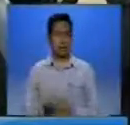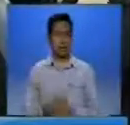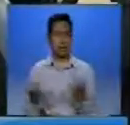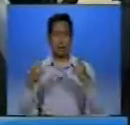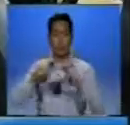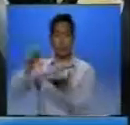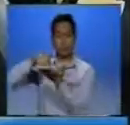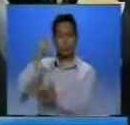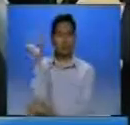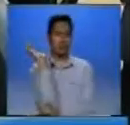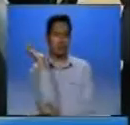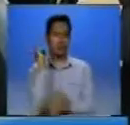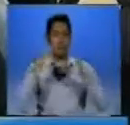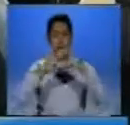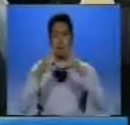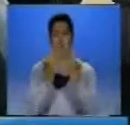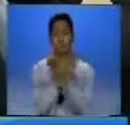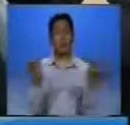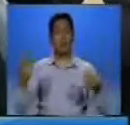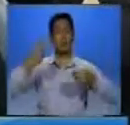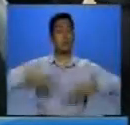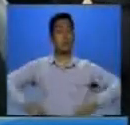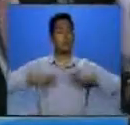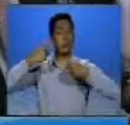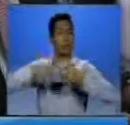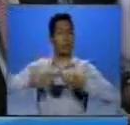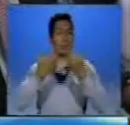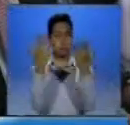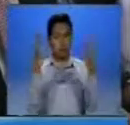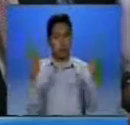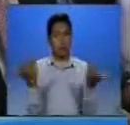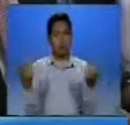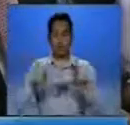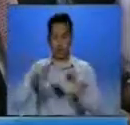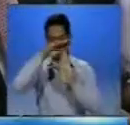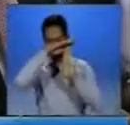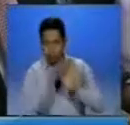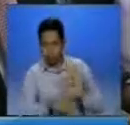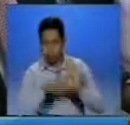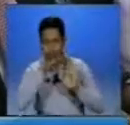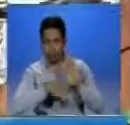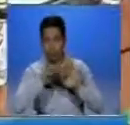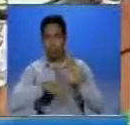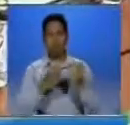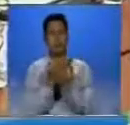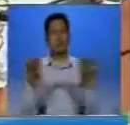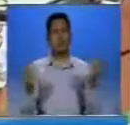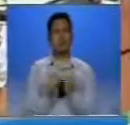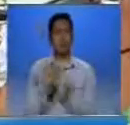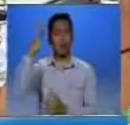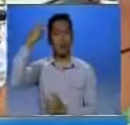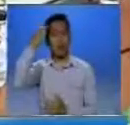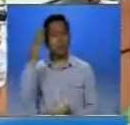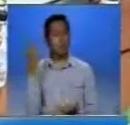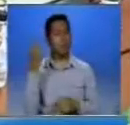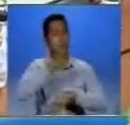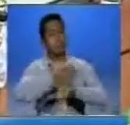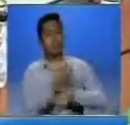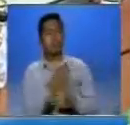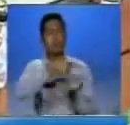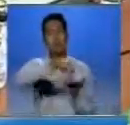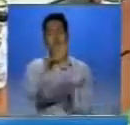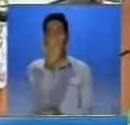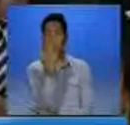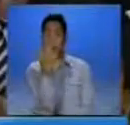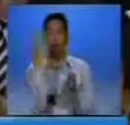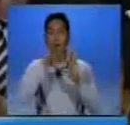de residencia para quienes no viven en Quito también se redujeron. Antes el Estado otorgaba 3 salarios básicos unificados,